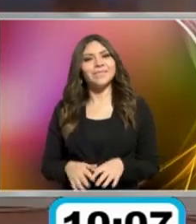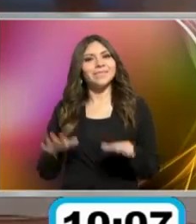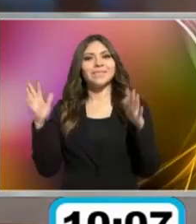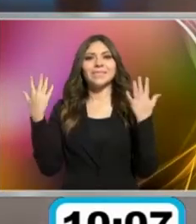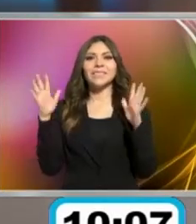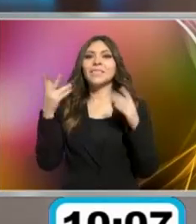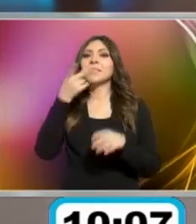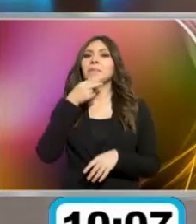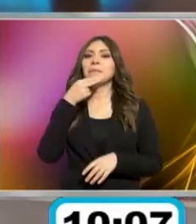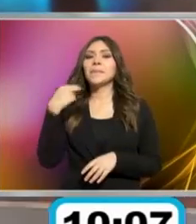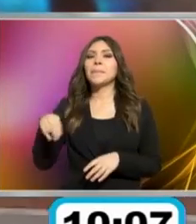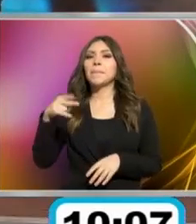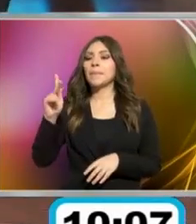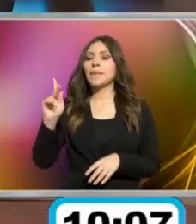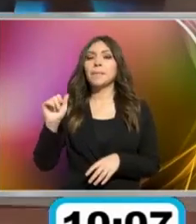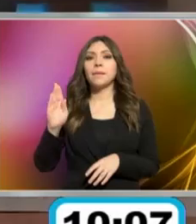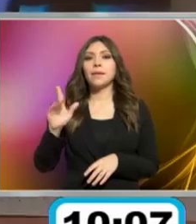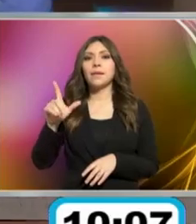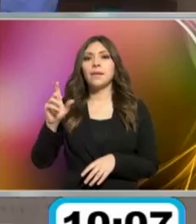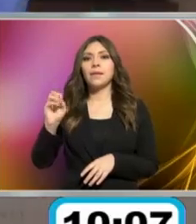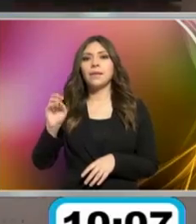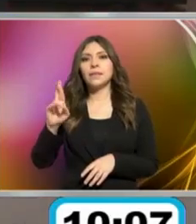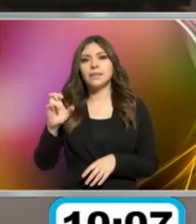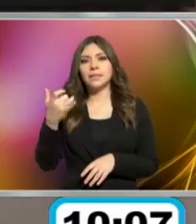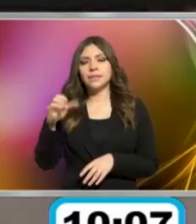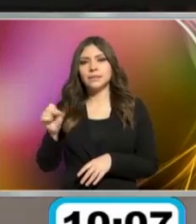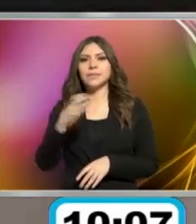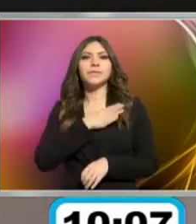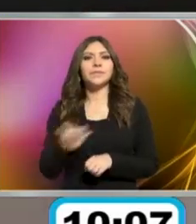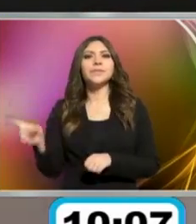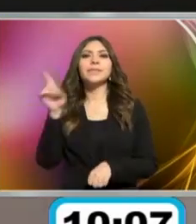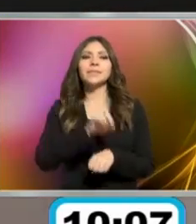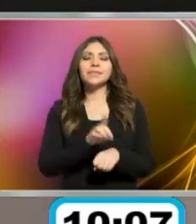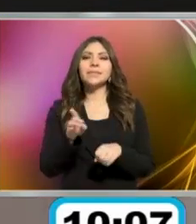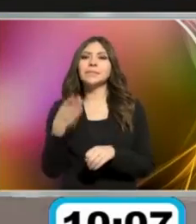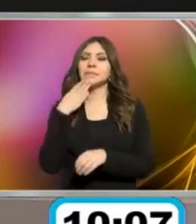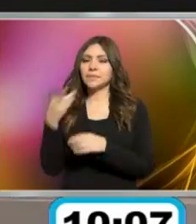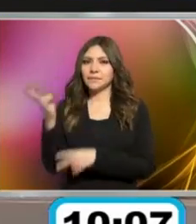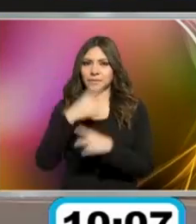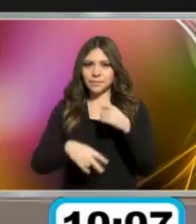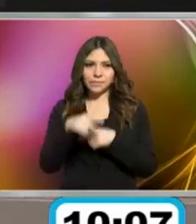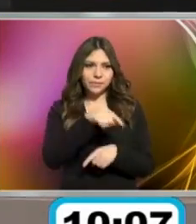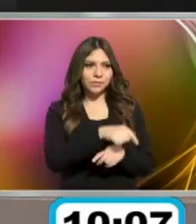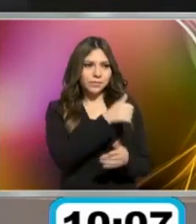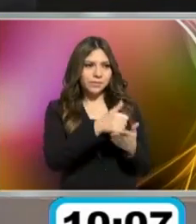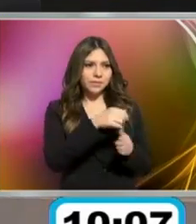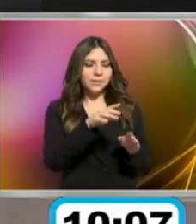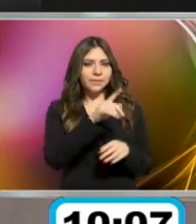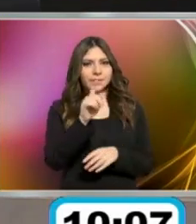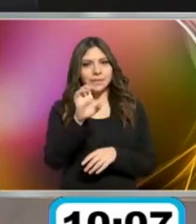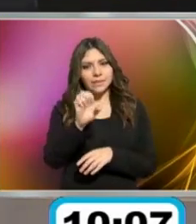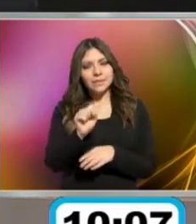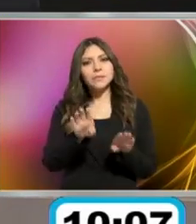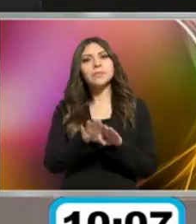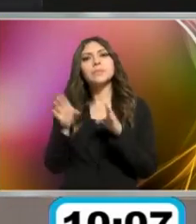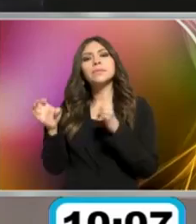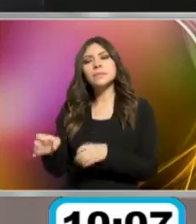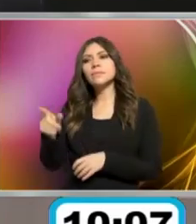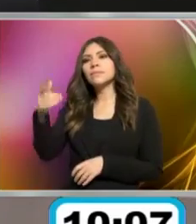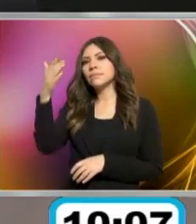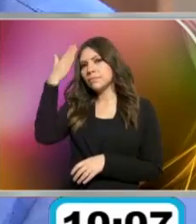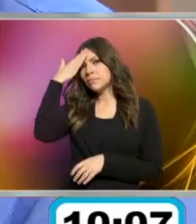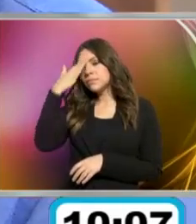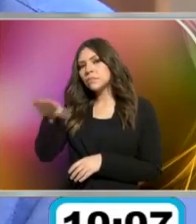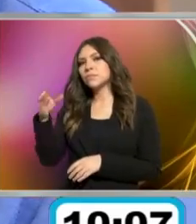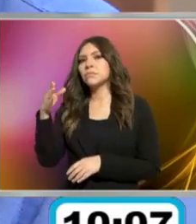Aplauso a Pablo Reyes, que nos gracias. visita el día de hoy. Pablo, buenos días, bienvenido a Un tu placer. ciudad de Es. ¿Cómo estás? Sabemos que te ha ido